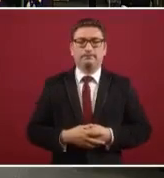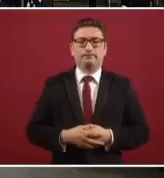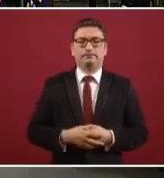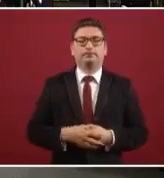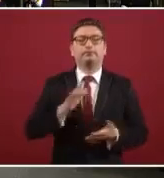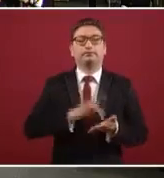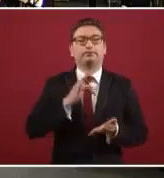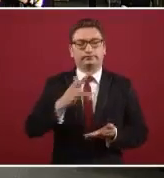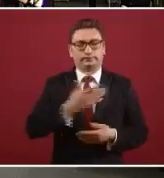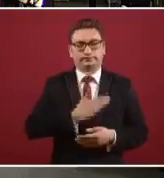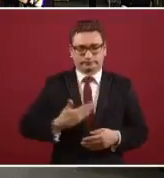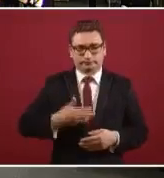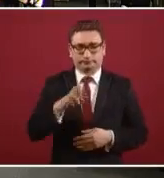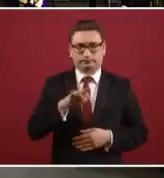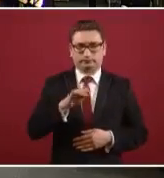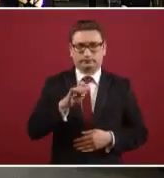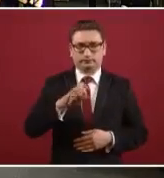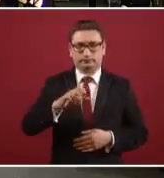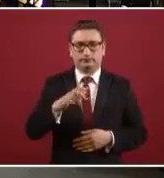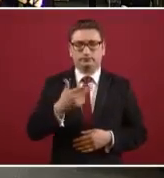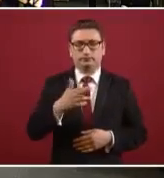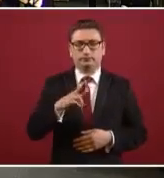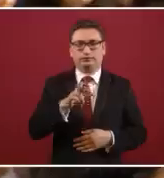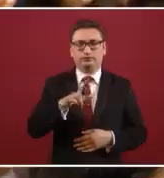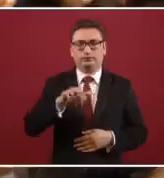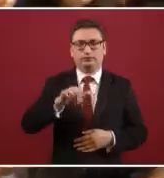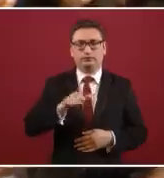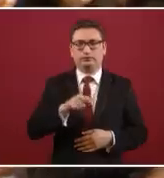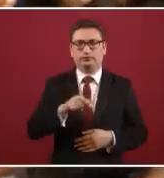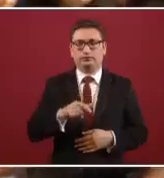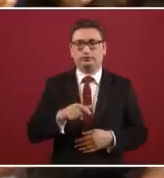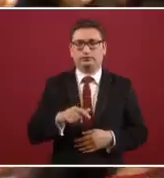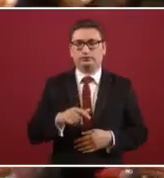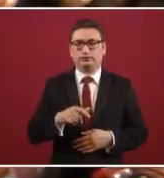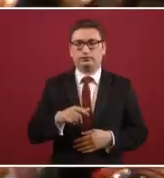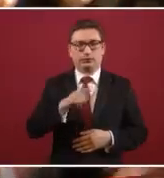Muchas gracias, presidente. Rafael Herrera, corresponsal de Sin Censura con Vicente Serrano.